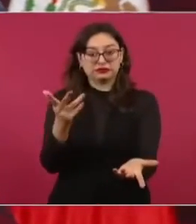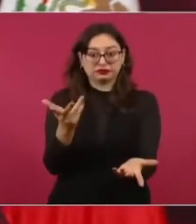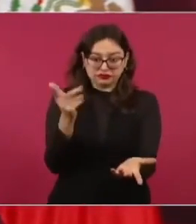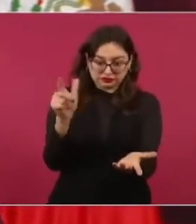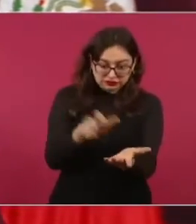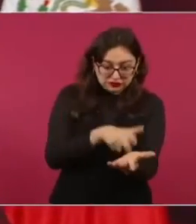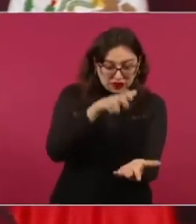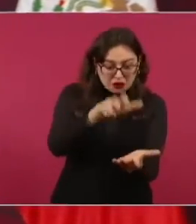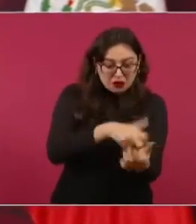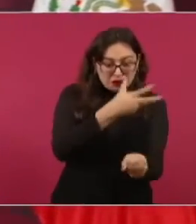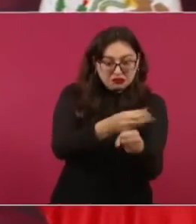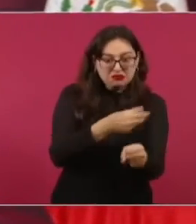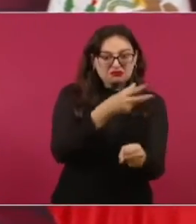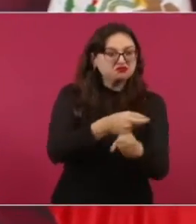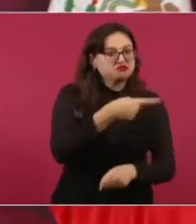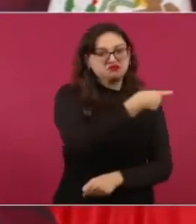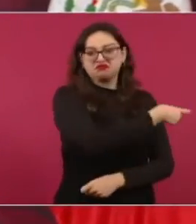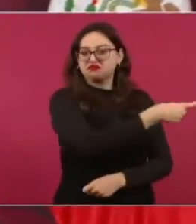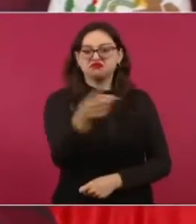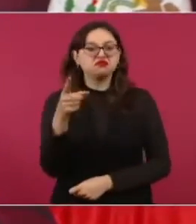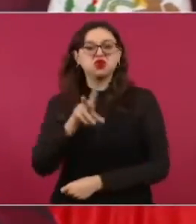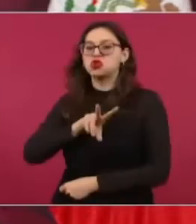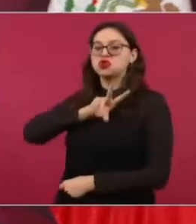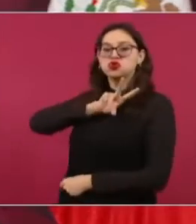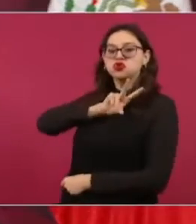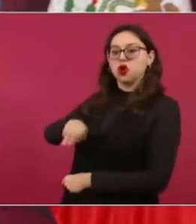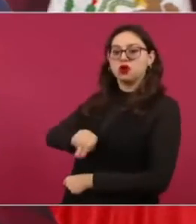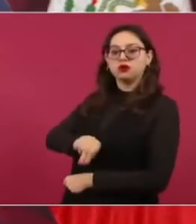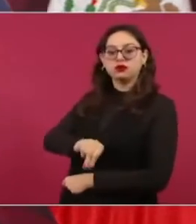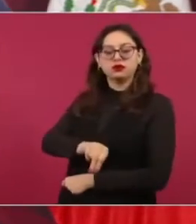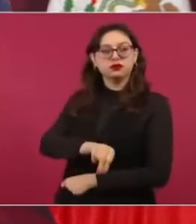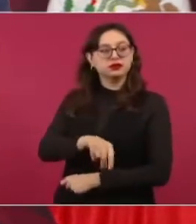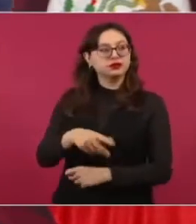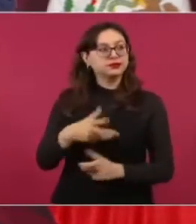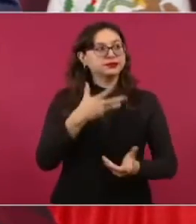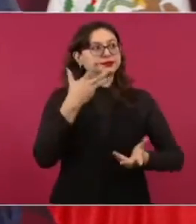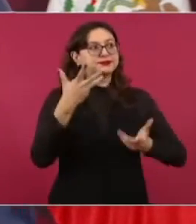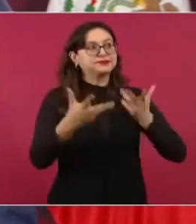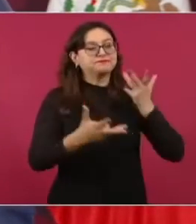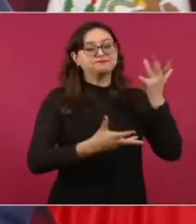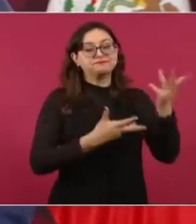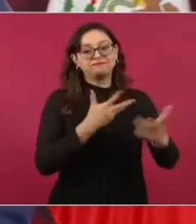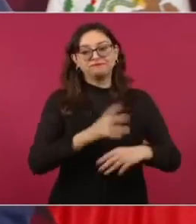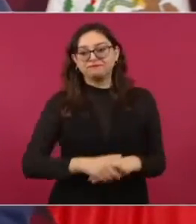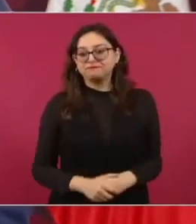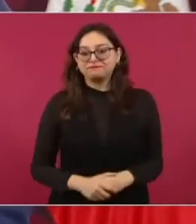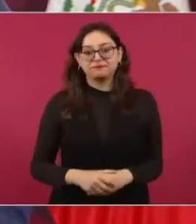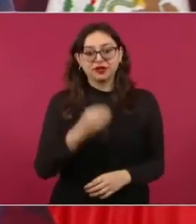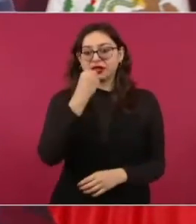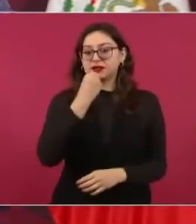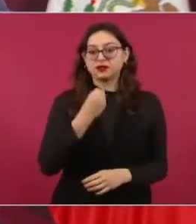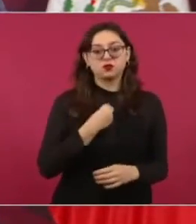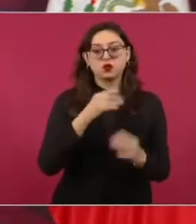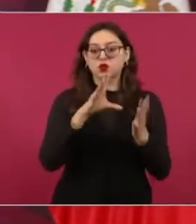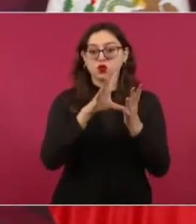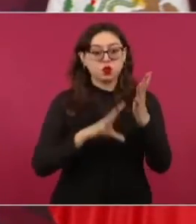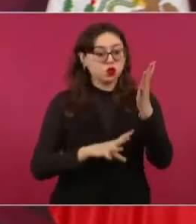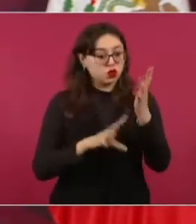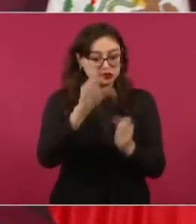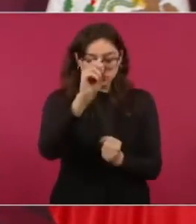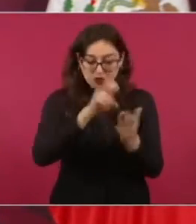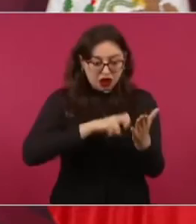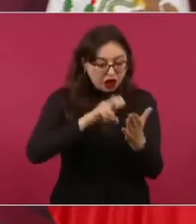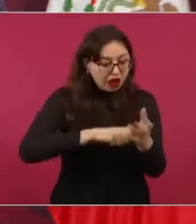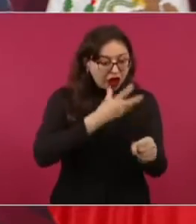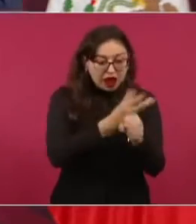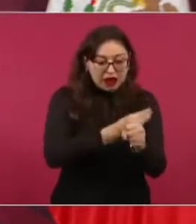posibilidad fue una reforma a la ley, no a la Constitución, porque para reformar la